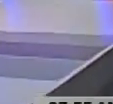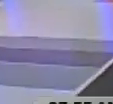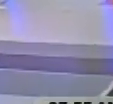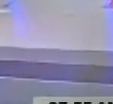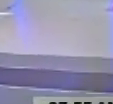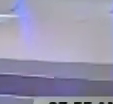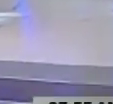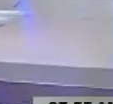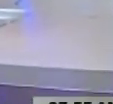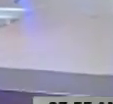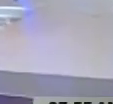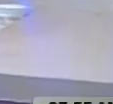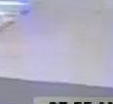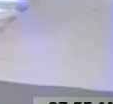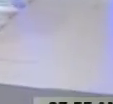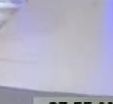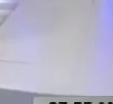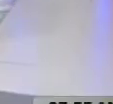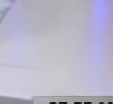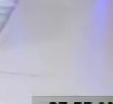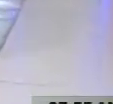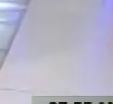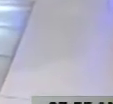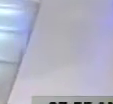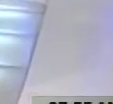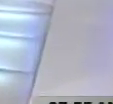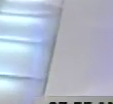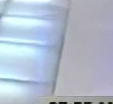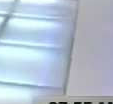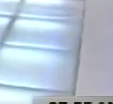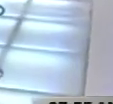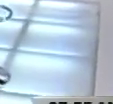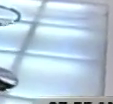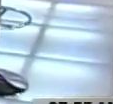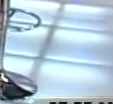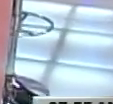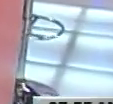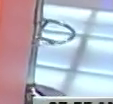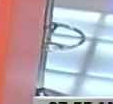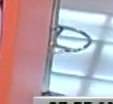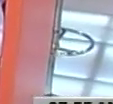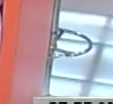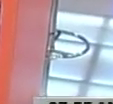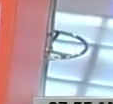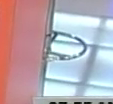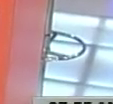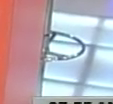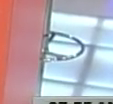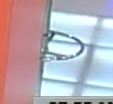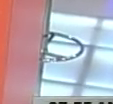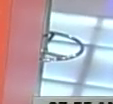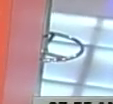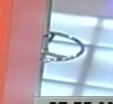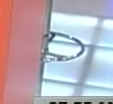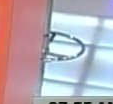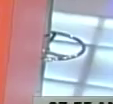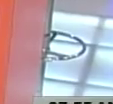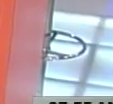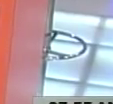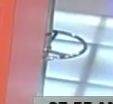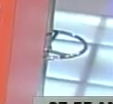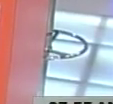De vuelta con mucho más en desayuno, seguimos conversando con Jacqueline Faría, presidenta de Movilnet, tema de la coyuntura política. Le dejamos una pregunta al aire y tiene que